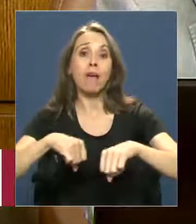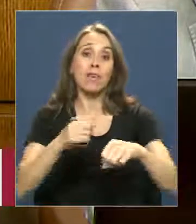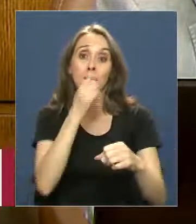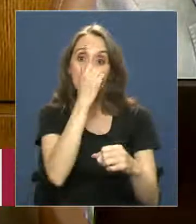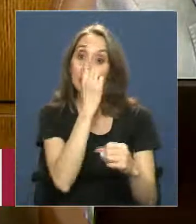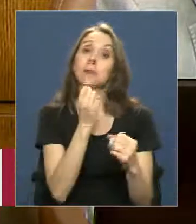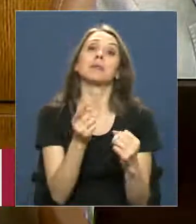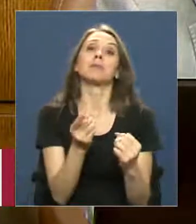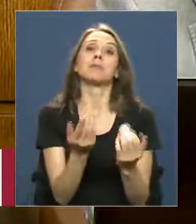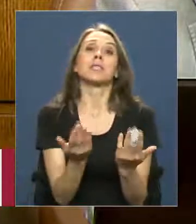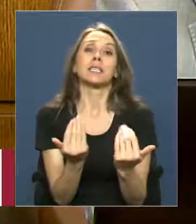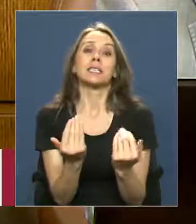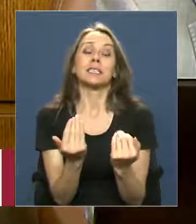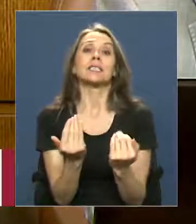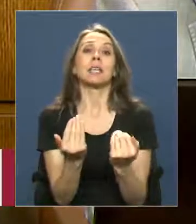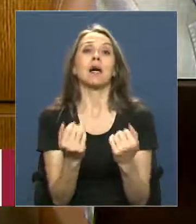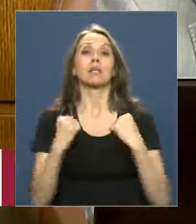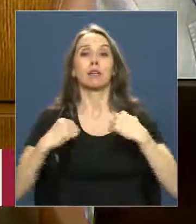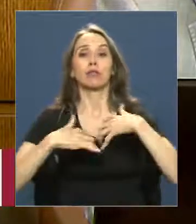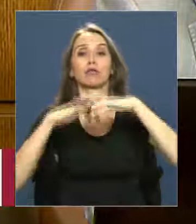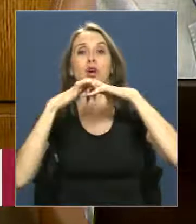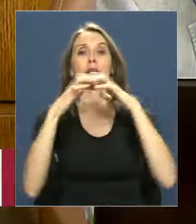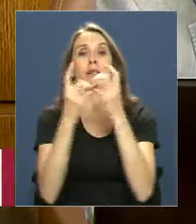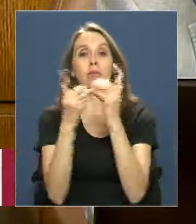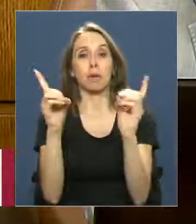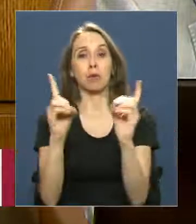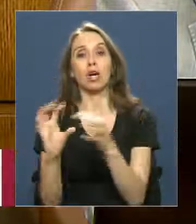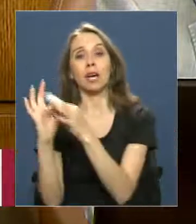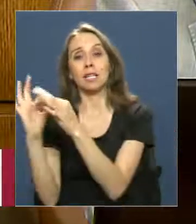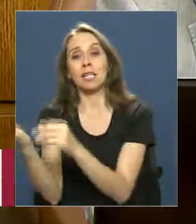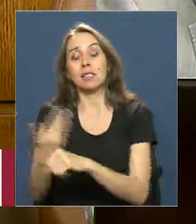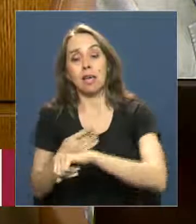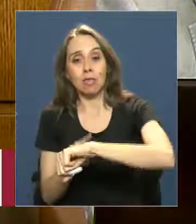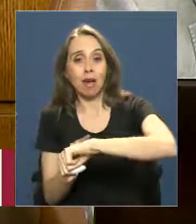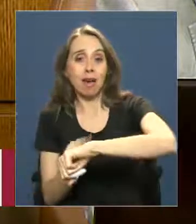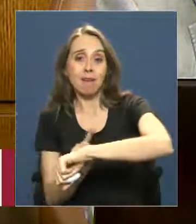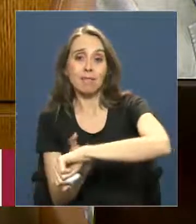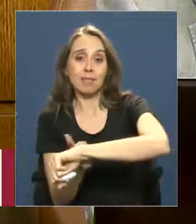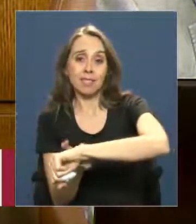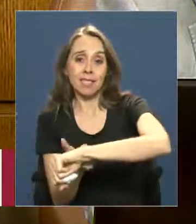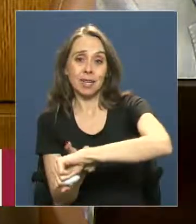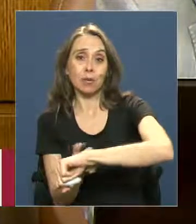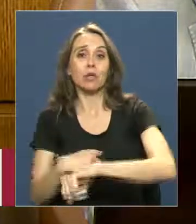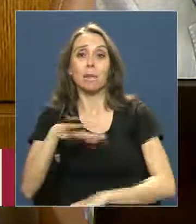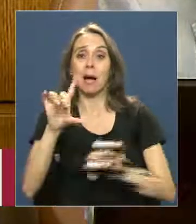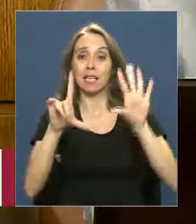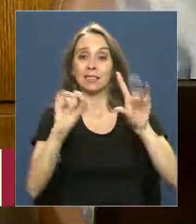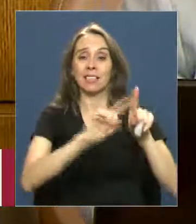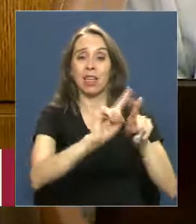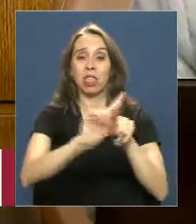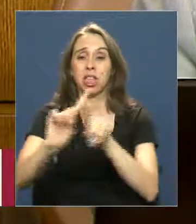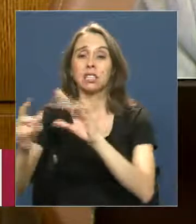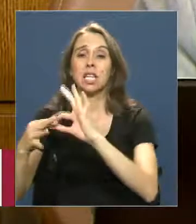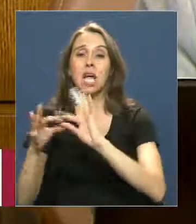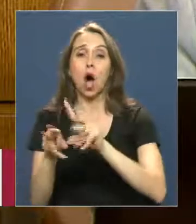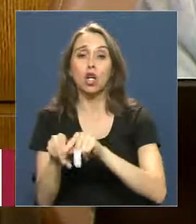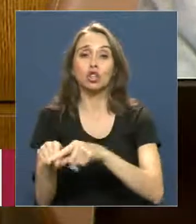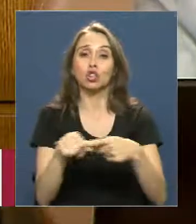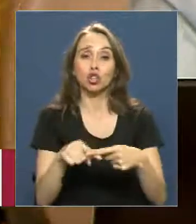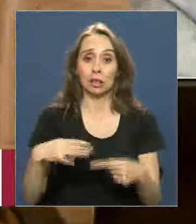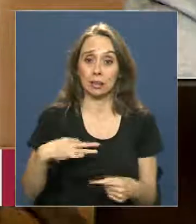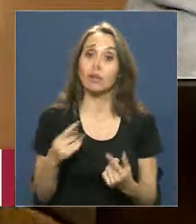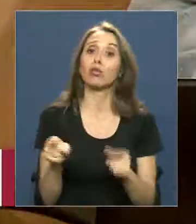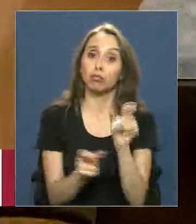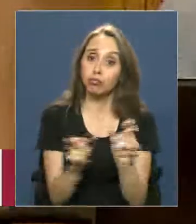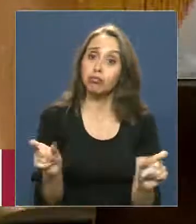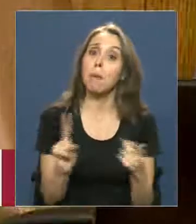definitiva, fortalecer nuestra democracia. Yo le quiero dar las gracias, presidenta, en estos segundos a las más de 70 organizaciones de la sociedad civil que